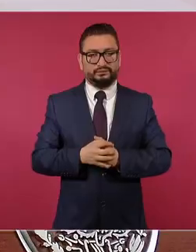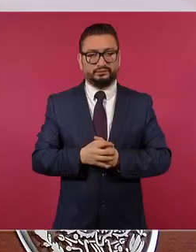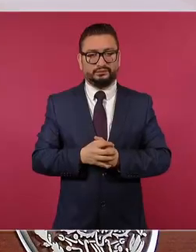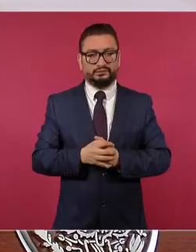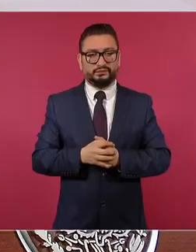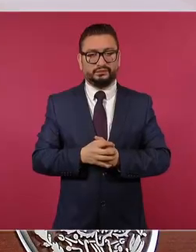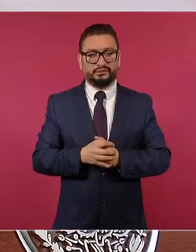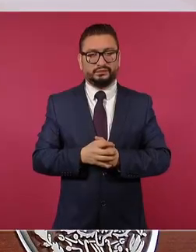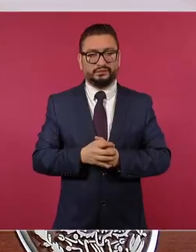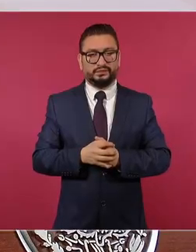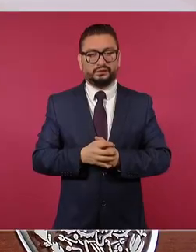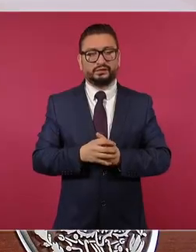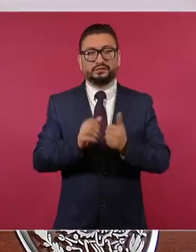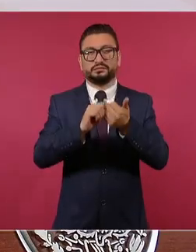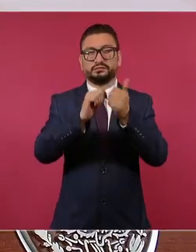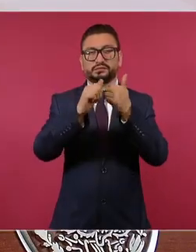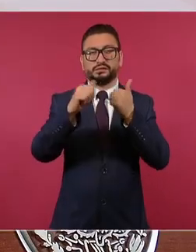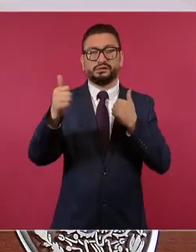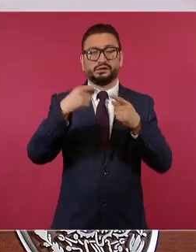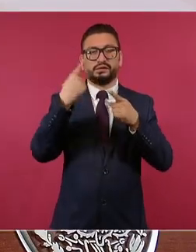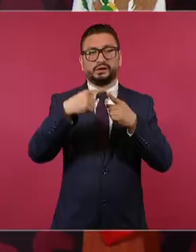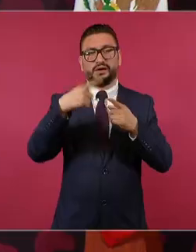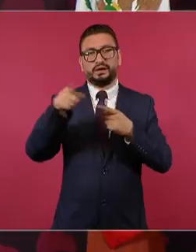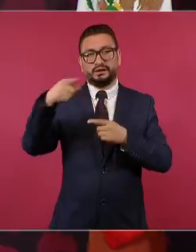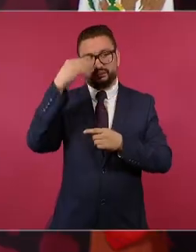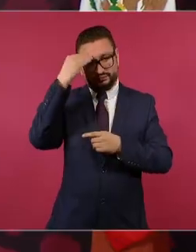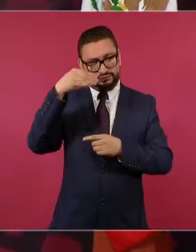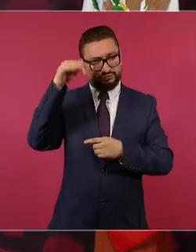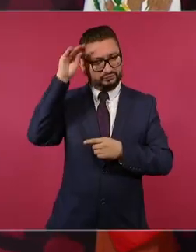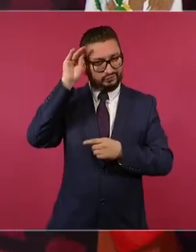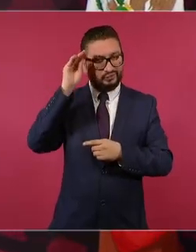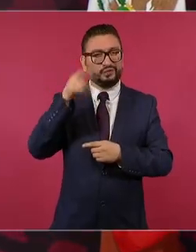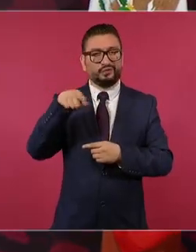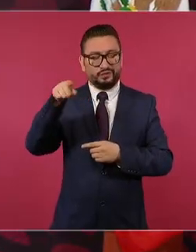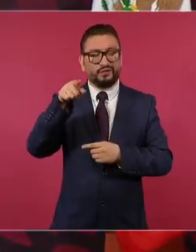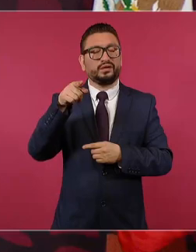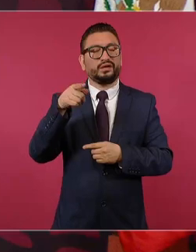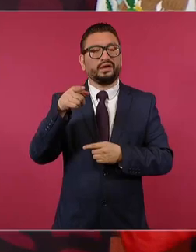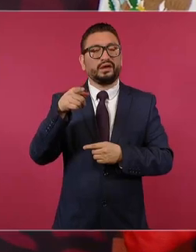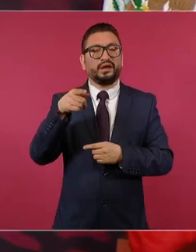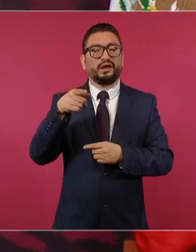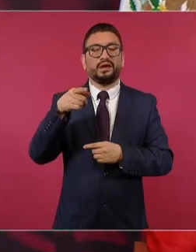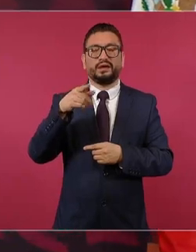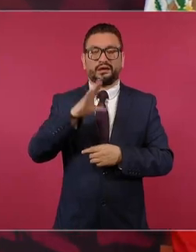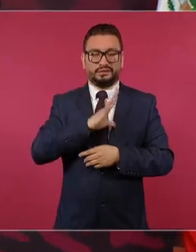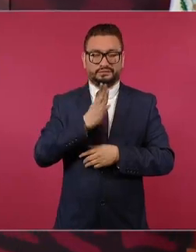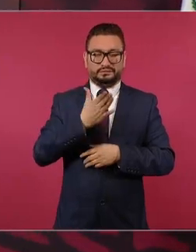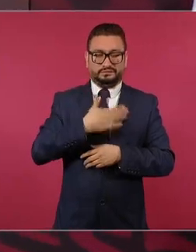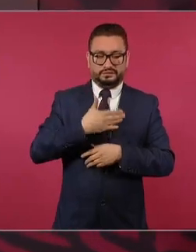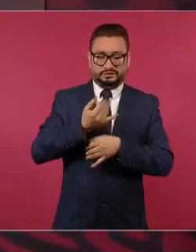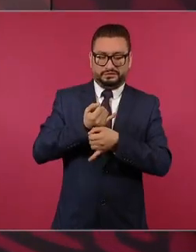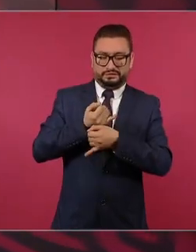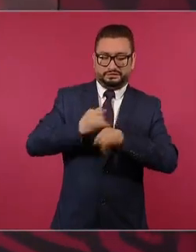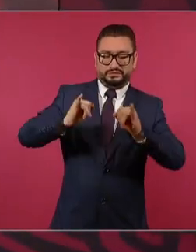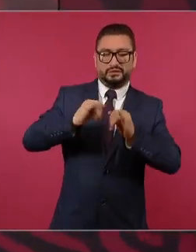1830, la que se quedó rezagada fue Cuba, que obtuvo su independencia de España hasta